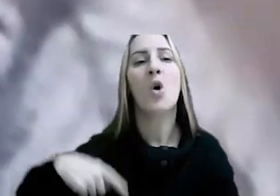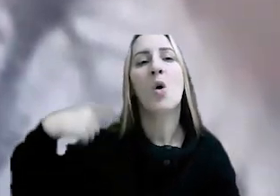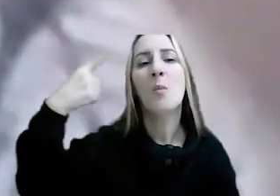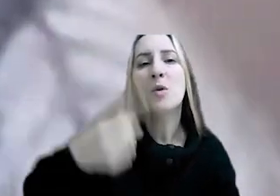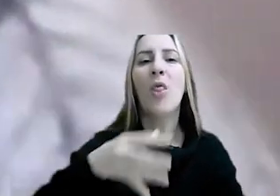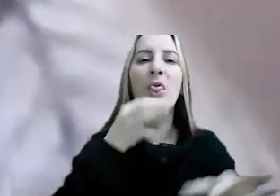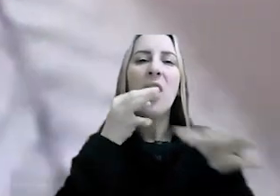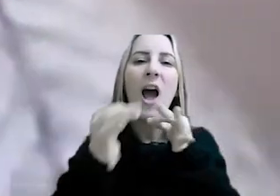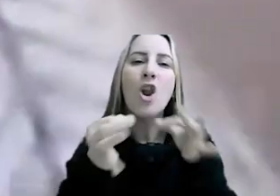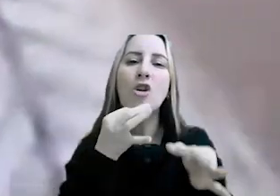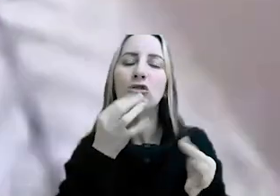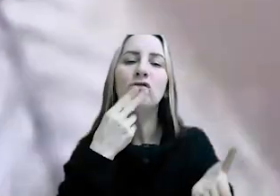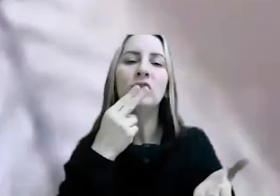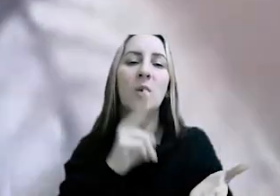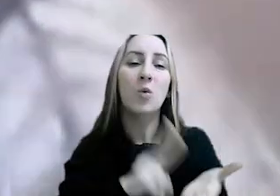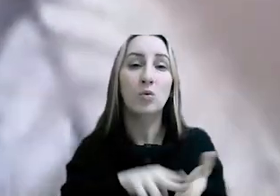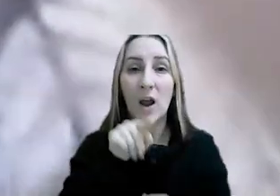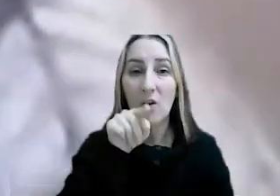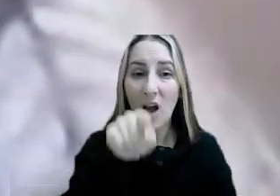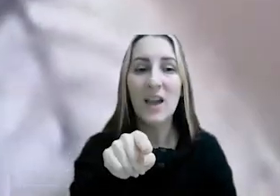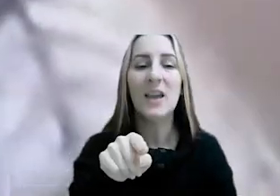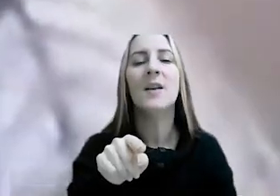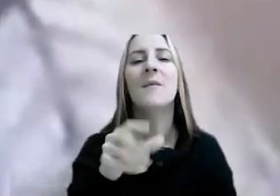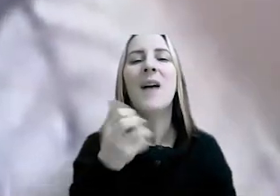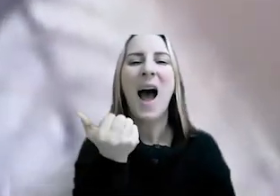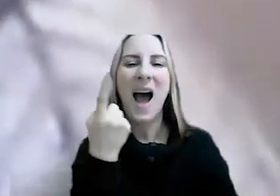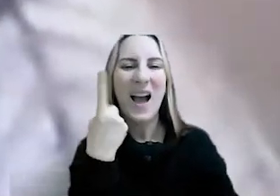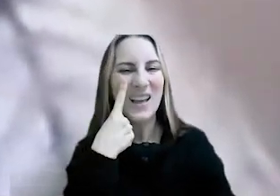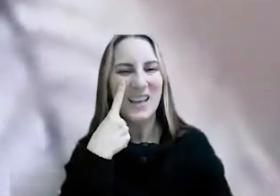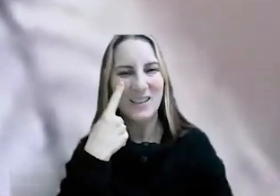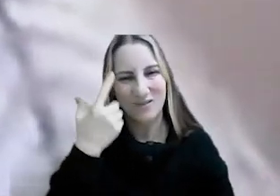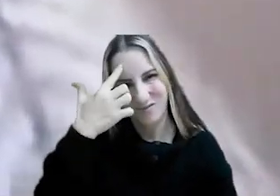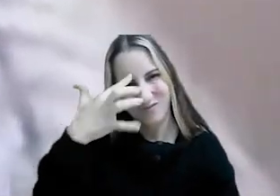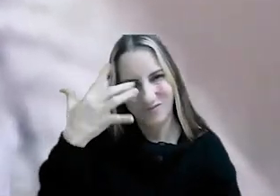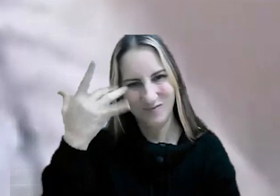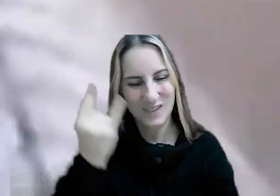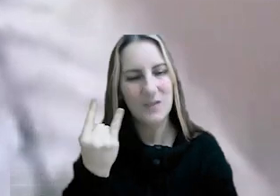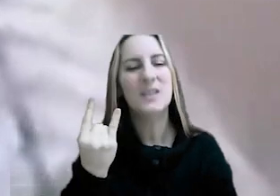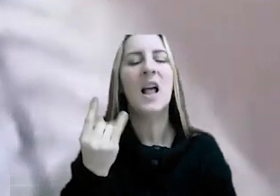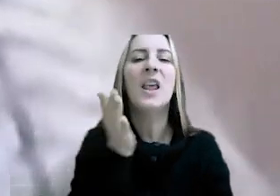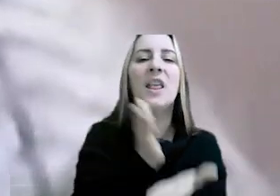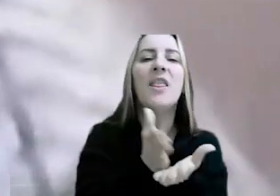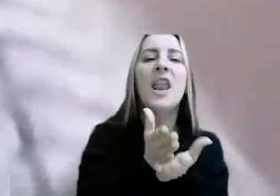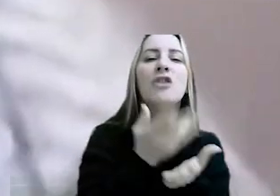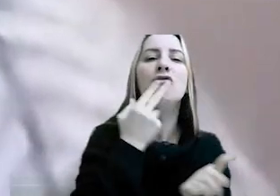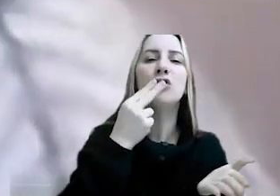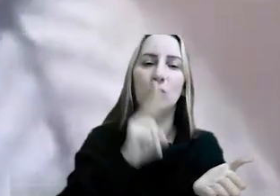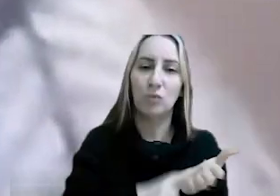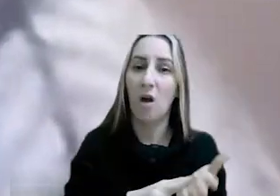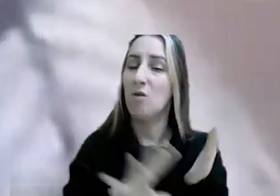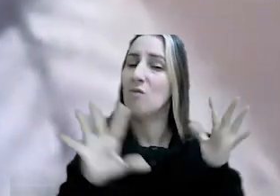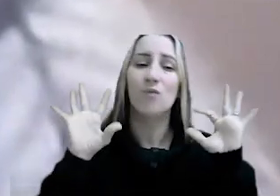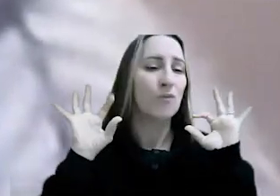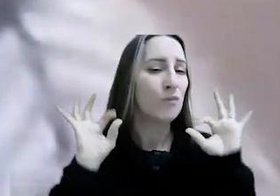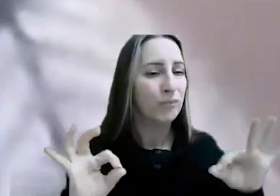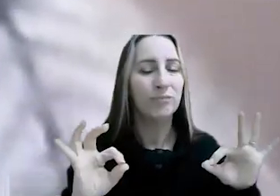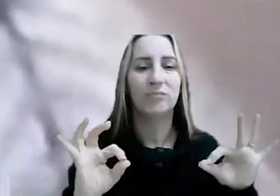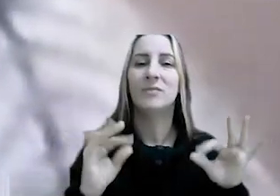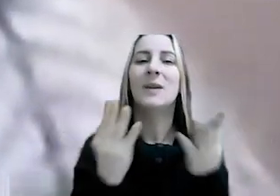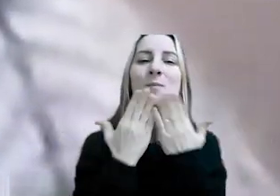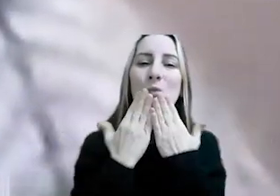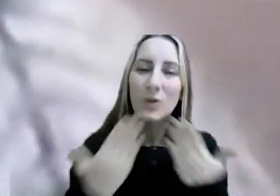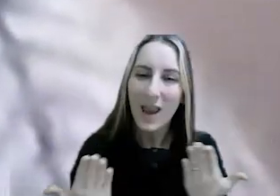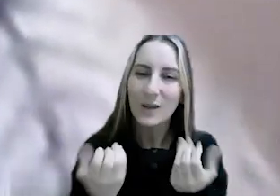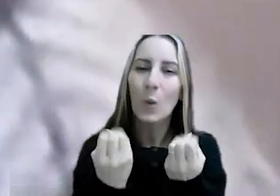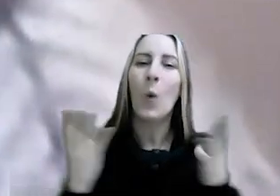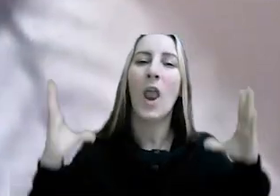diálogos tributarios, donde vamos a ver inteligencia artificial y derecho tributario. Y bueno, nada más, muchas gracias a todos, buenas noches